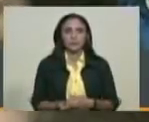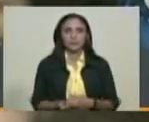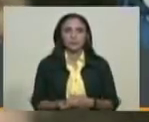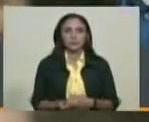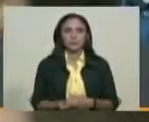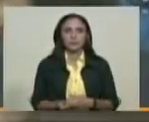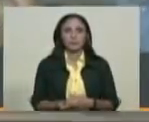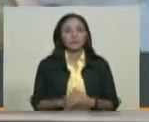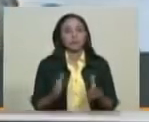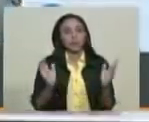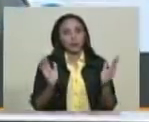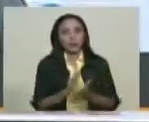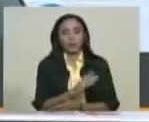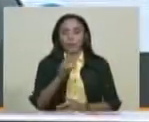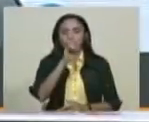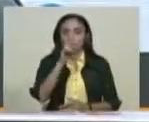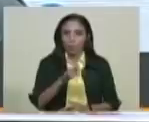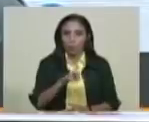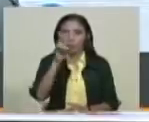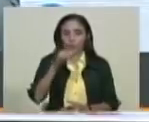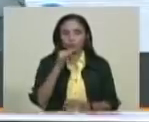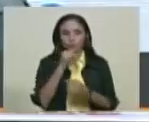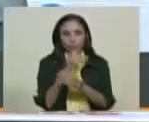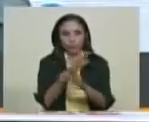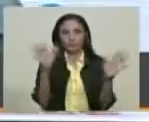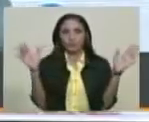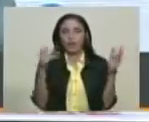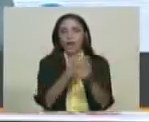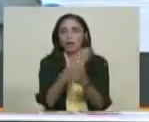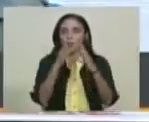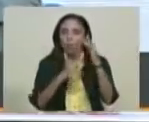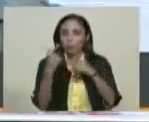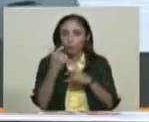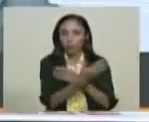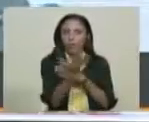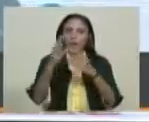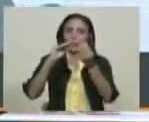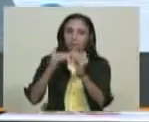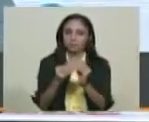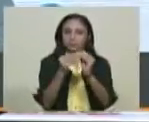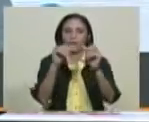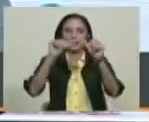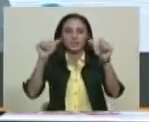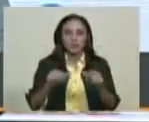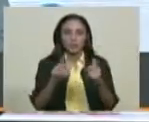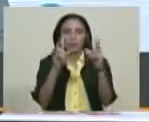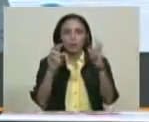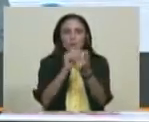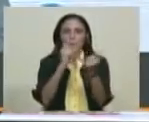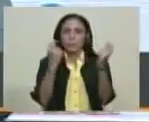Y tendremos, bueno, diariamente información al pueblo, los ajustes que sean necesarios,